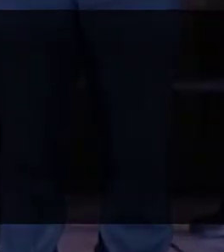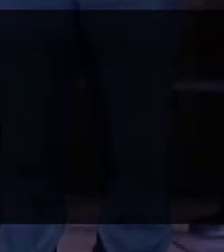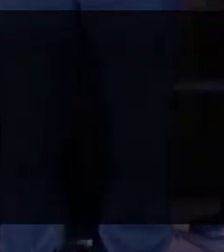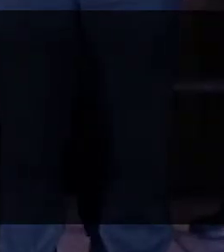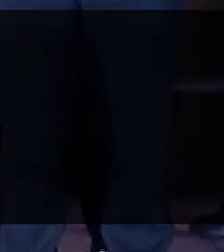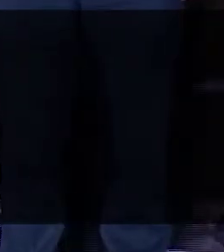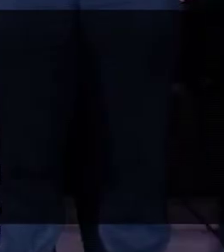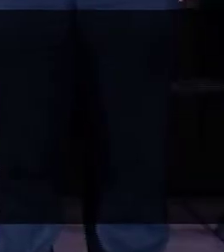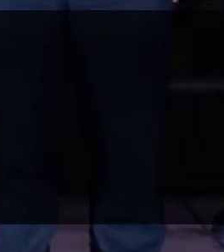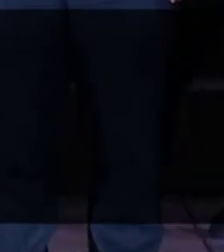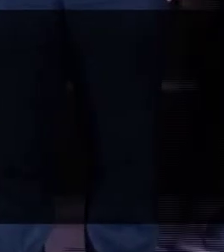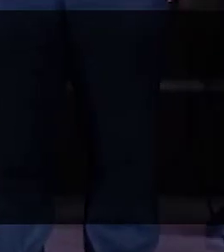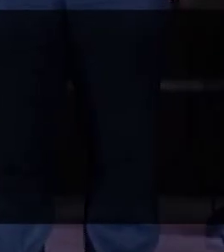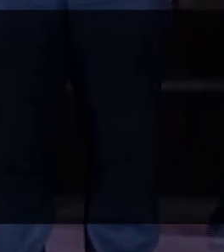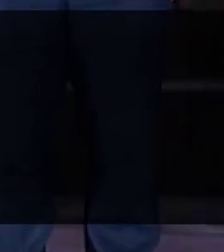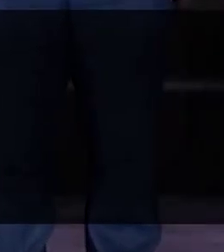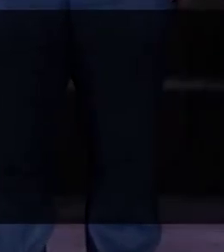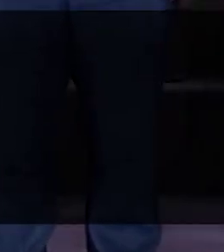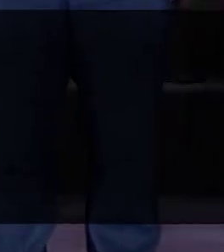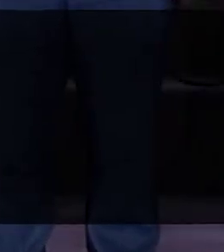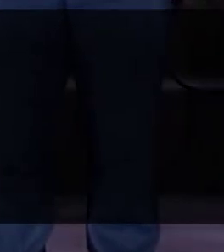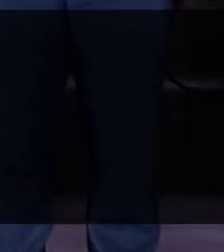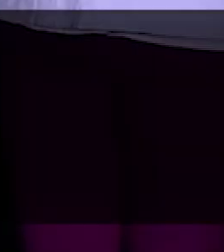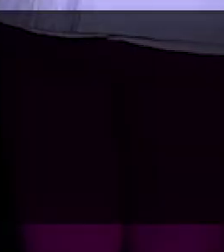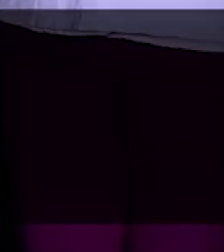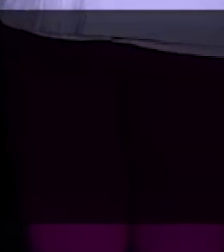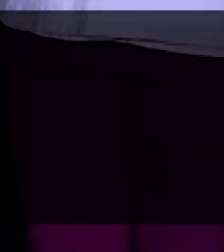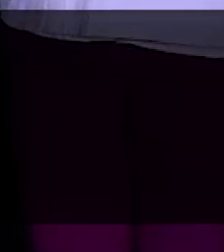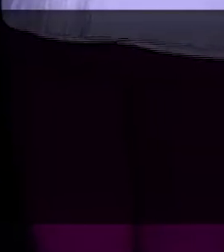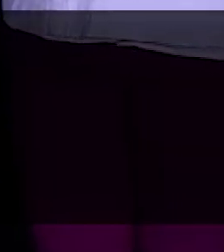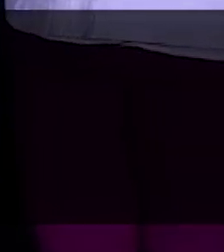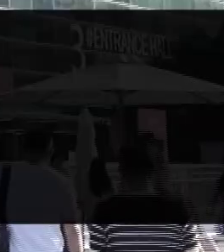a Andrés Manuel López Obrador, AMLO.